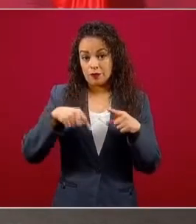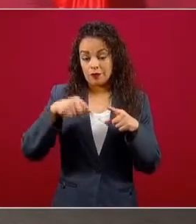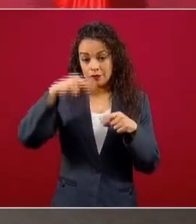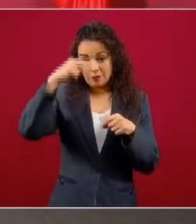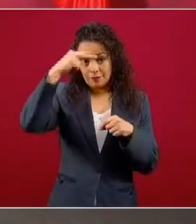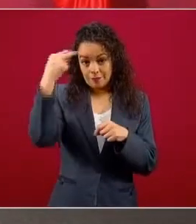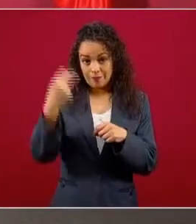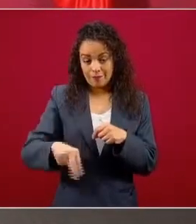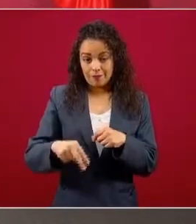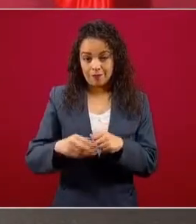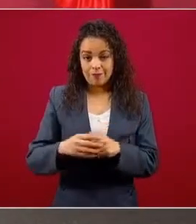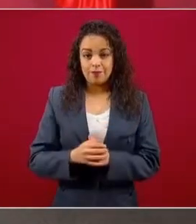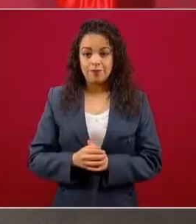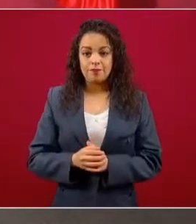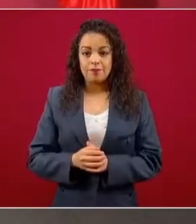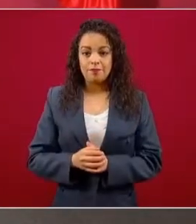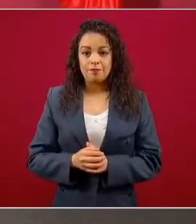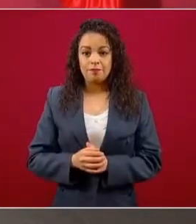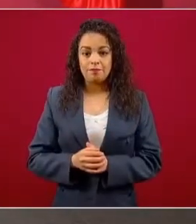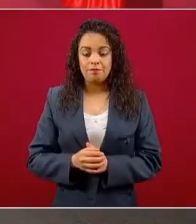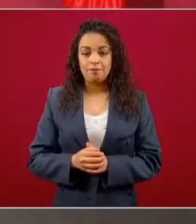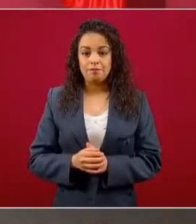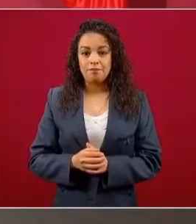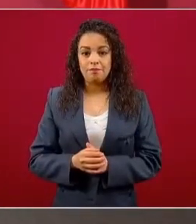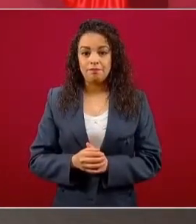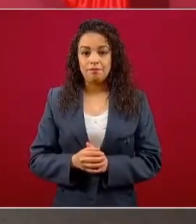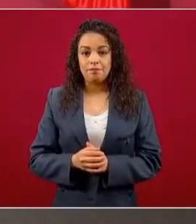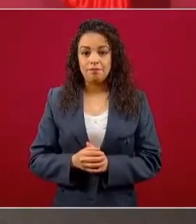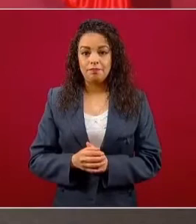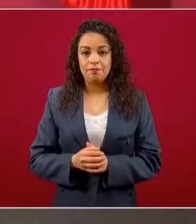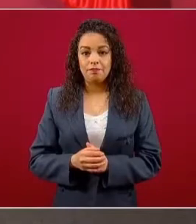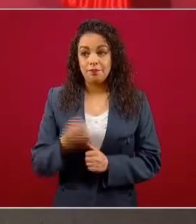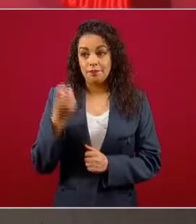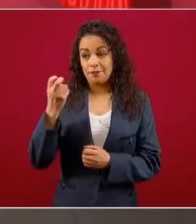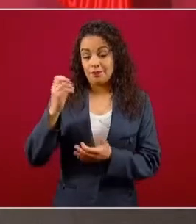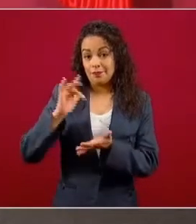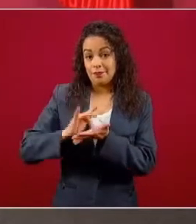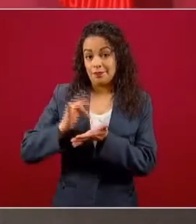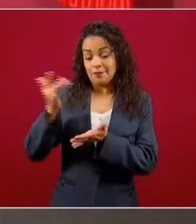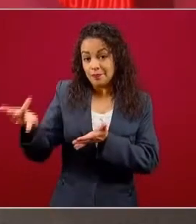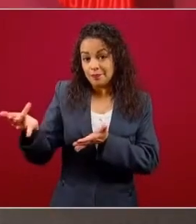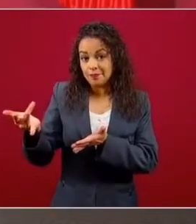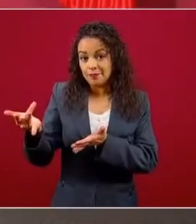hemos podido formarnos educarnos